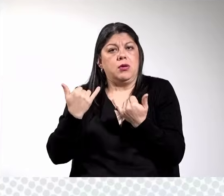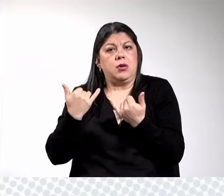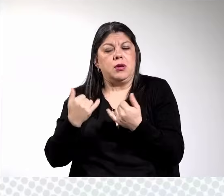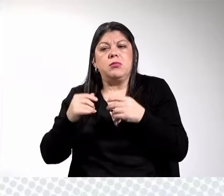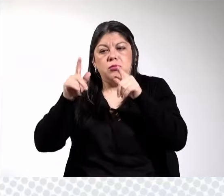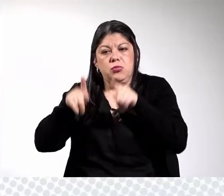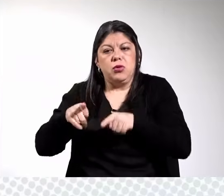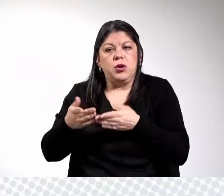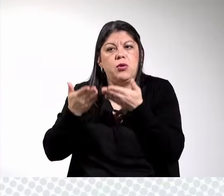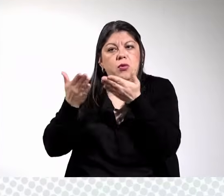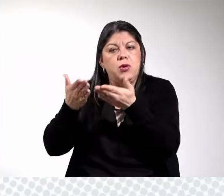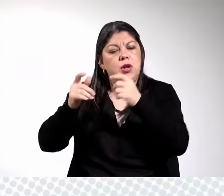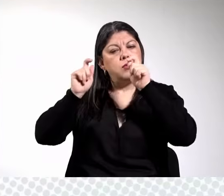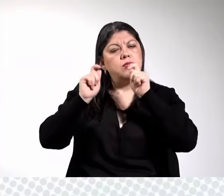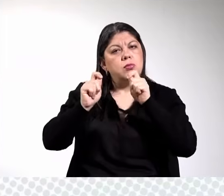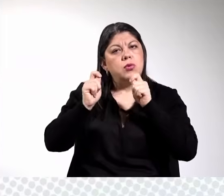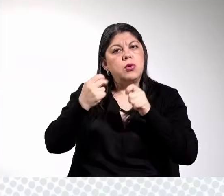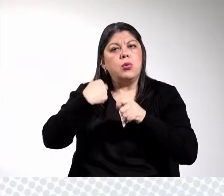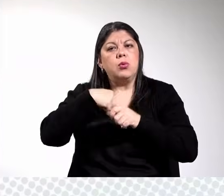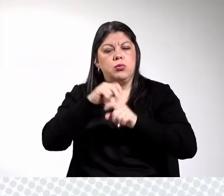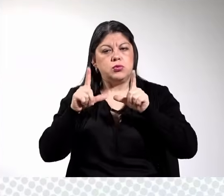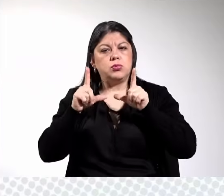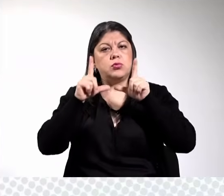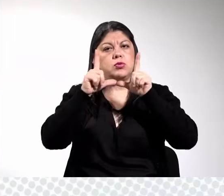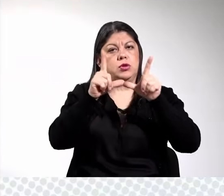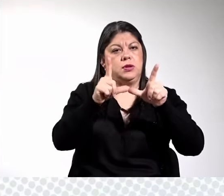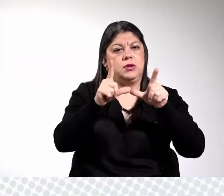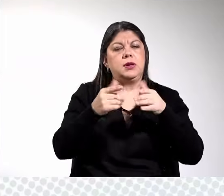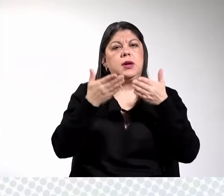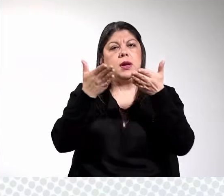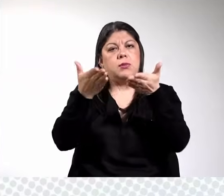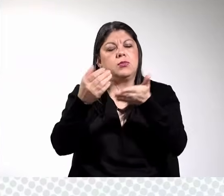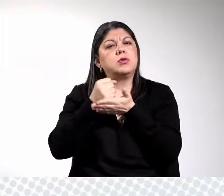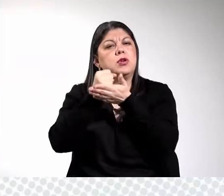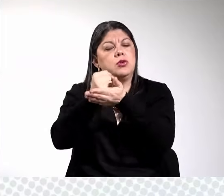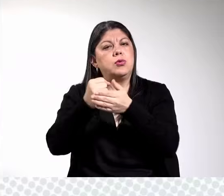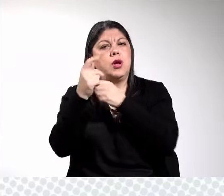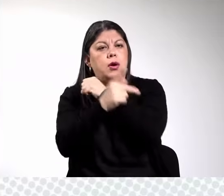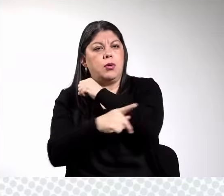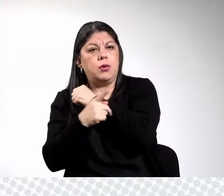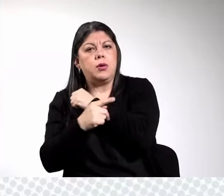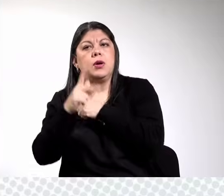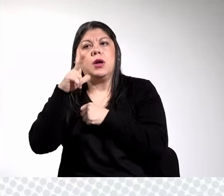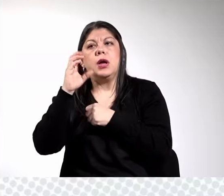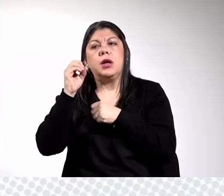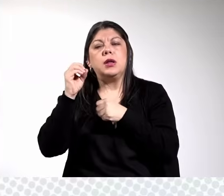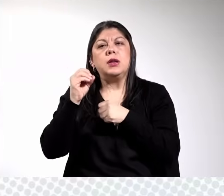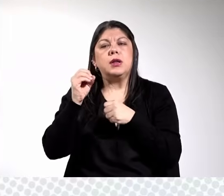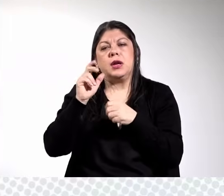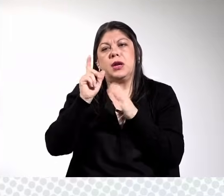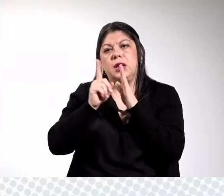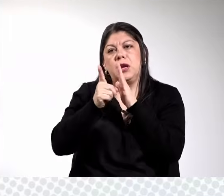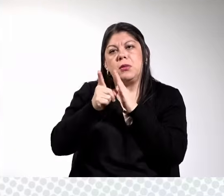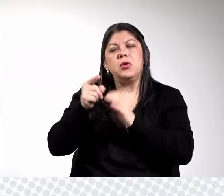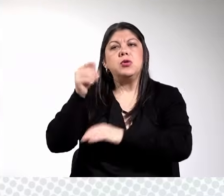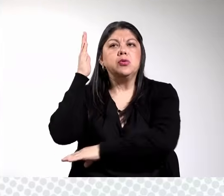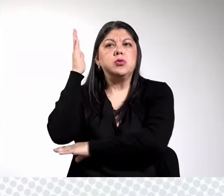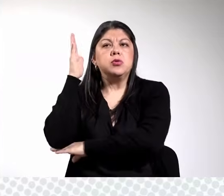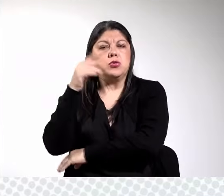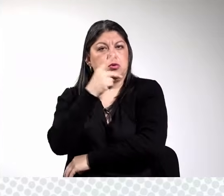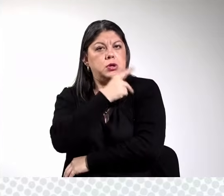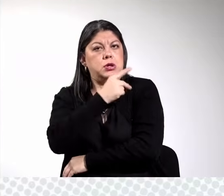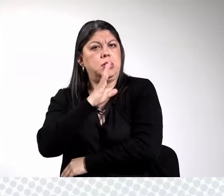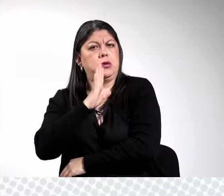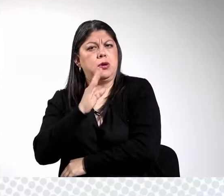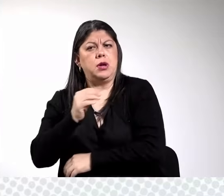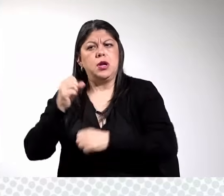gente formada y con nuestros títulos y que le hemos dado a este país. Era media hora de ejercicios, de escuchar un discurso del director.